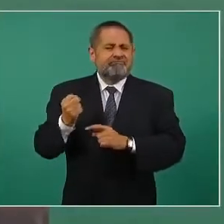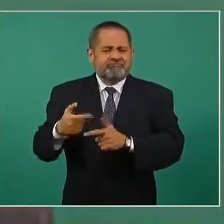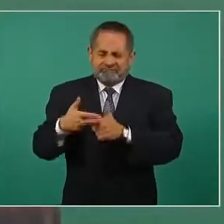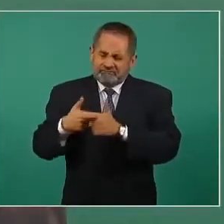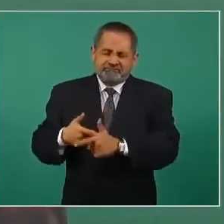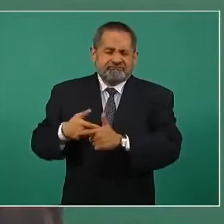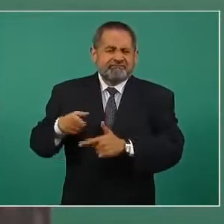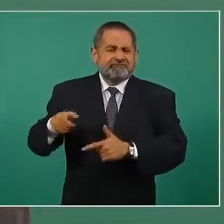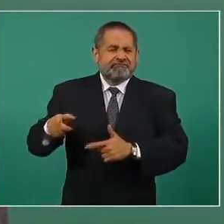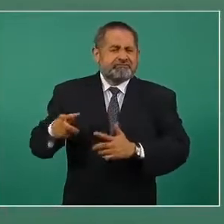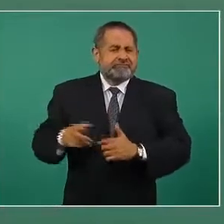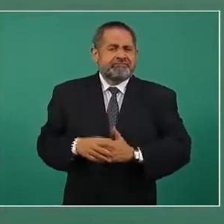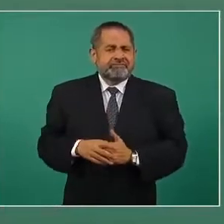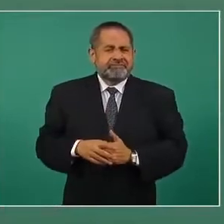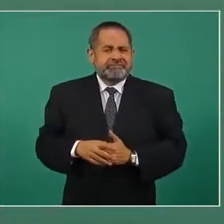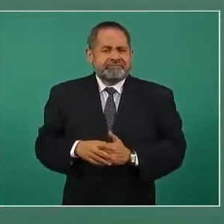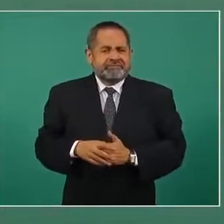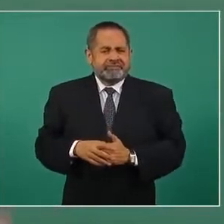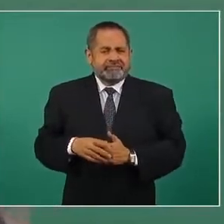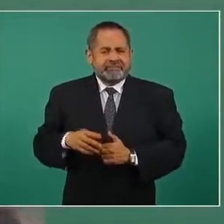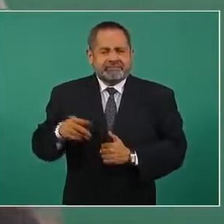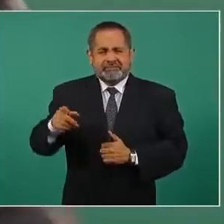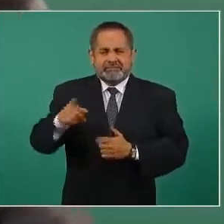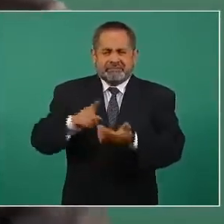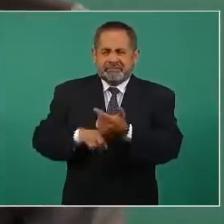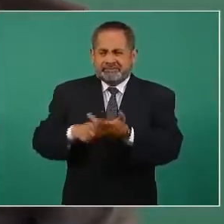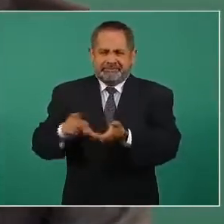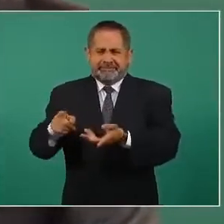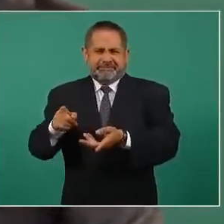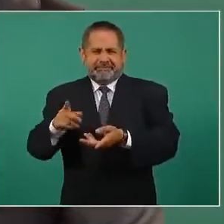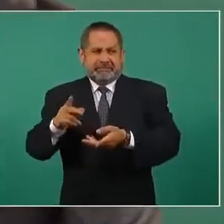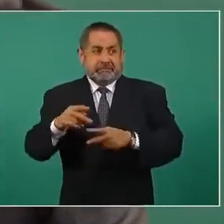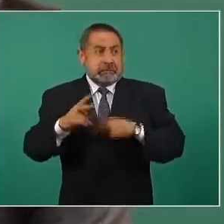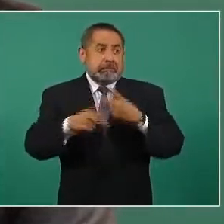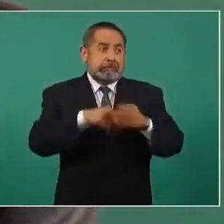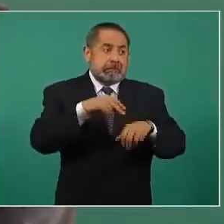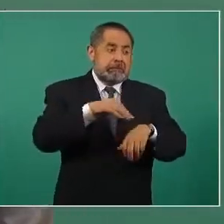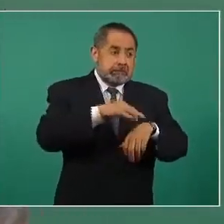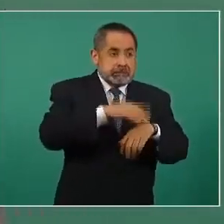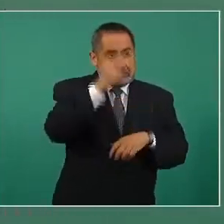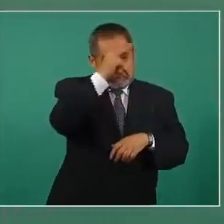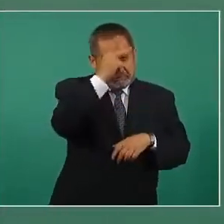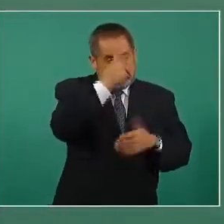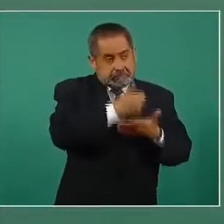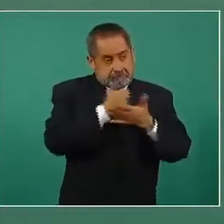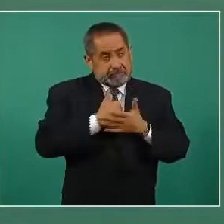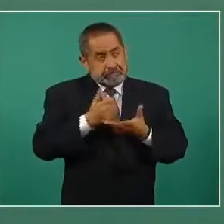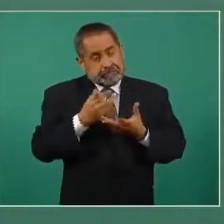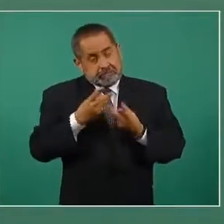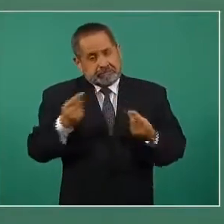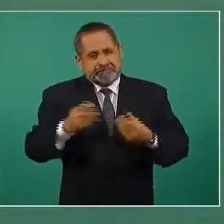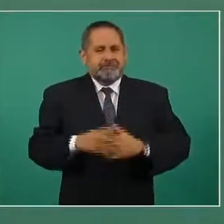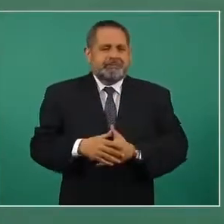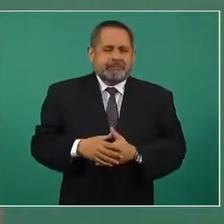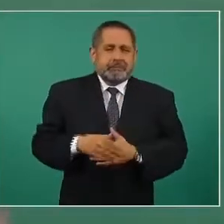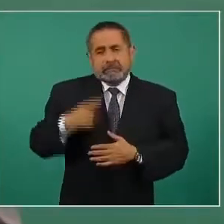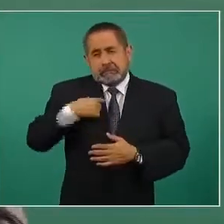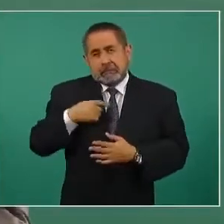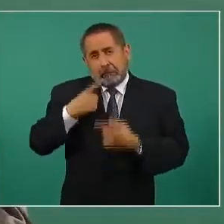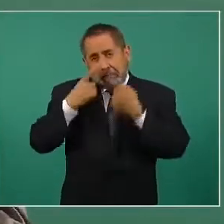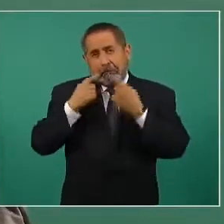no tienen posibilidad de darse ese lujo de decir, me